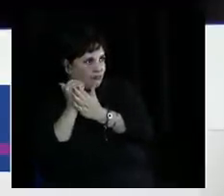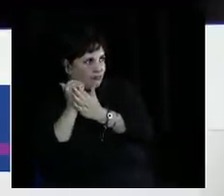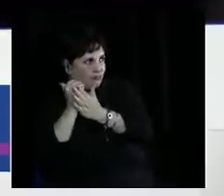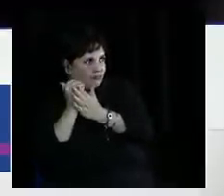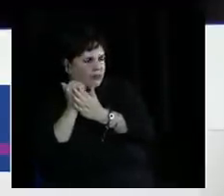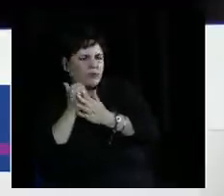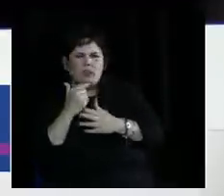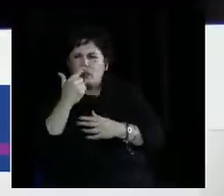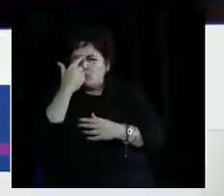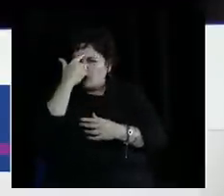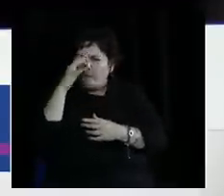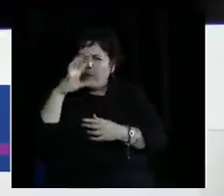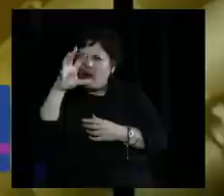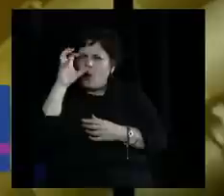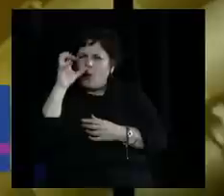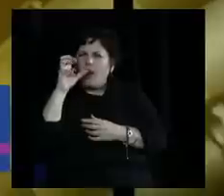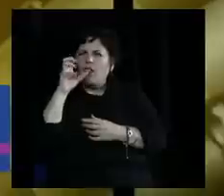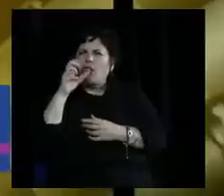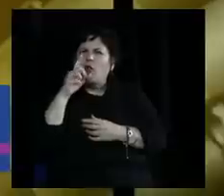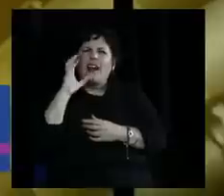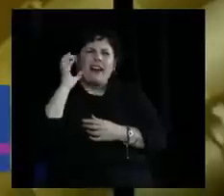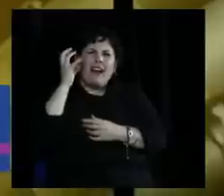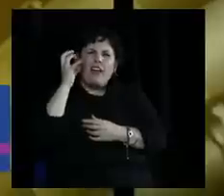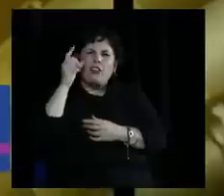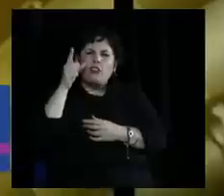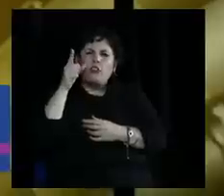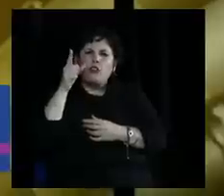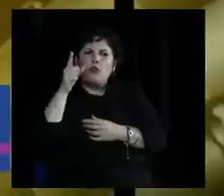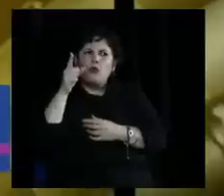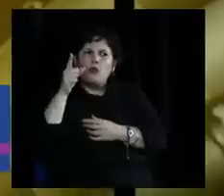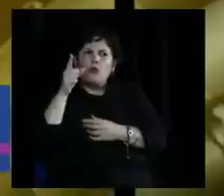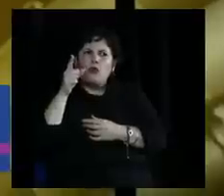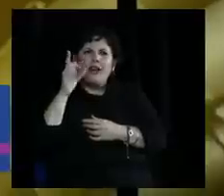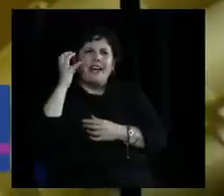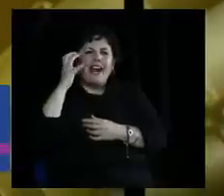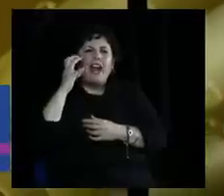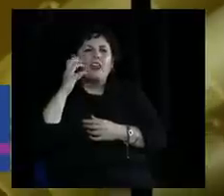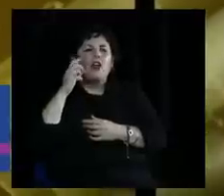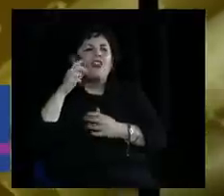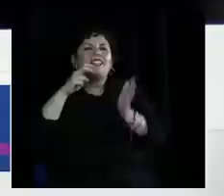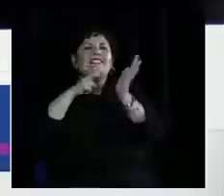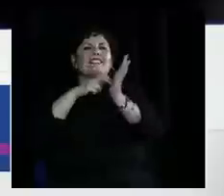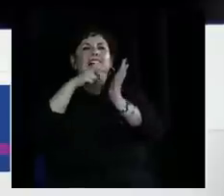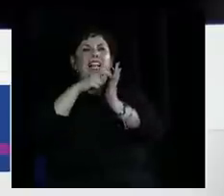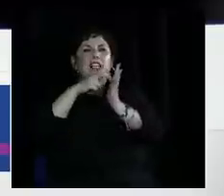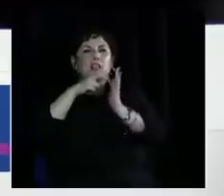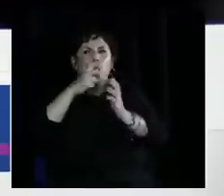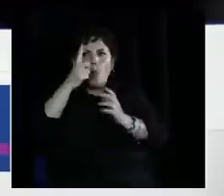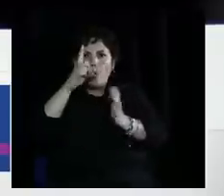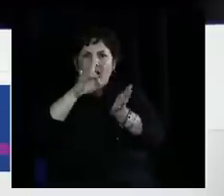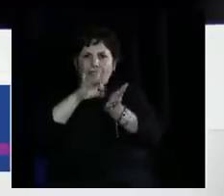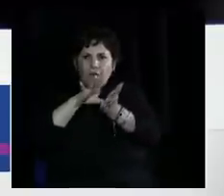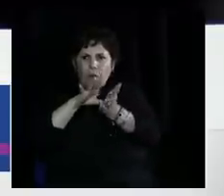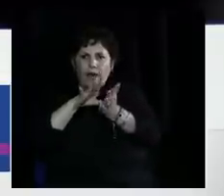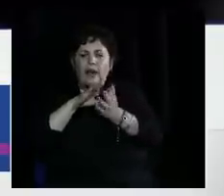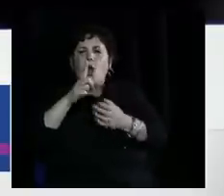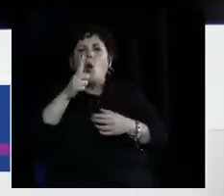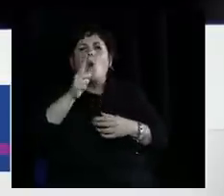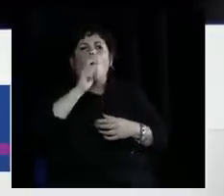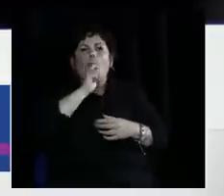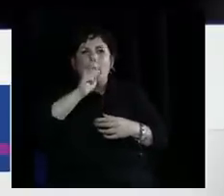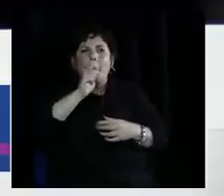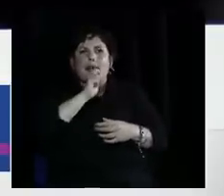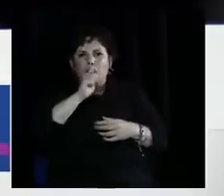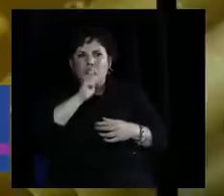Yo recuerdo, creo que no me acuerdo, fue un caso en la radio, ¿no? La radio Tabaré de Salto. Que echaron a... Que hicieron una periodista fue,